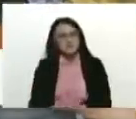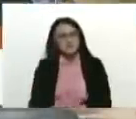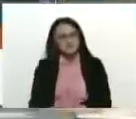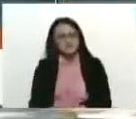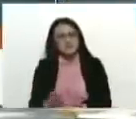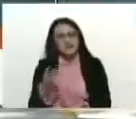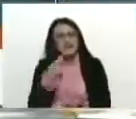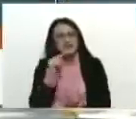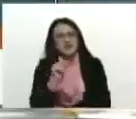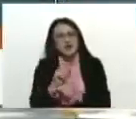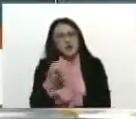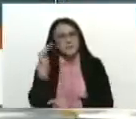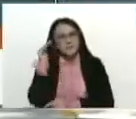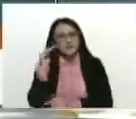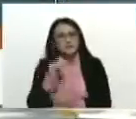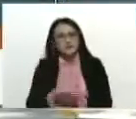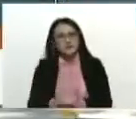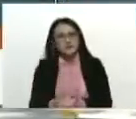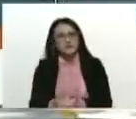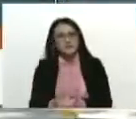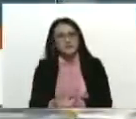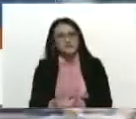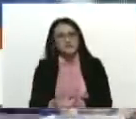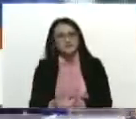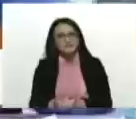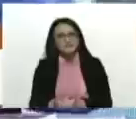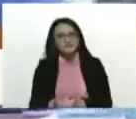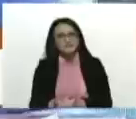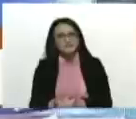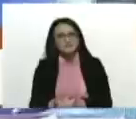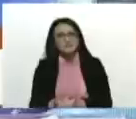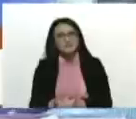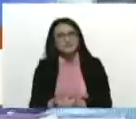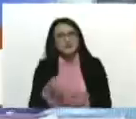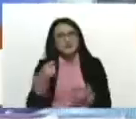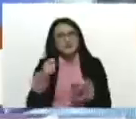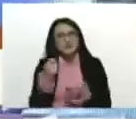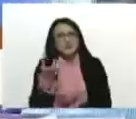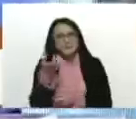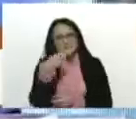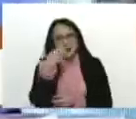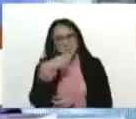Qué le dijeron a nuestros militares vende papa